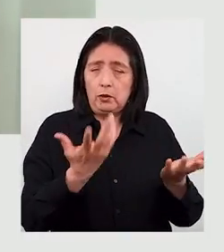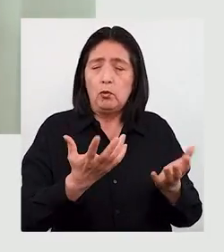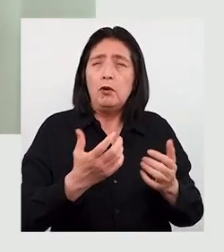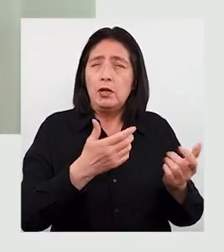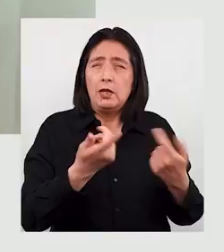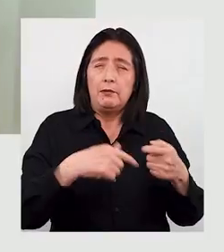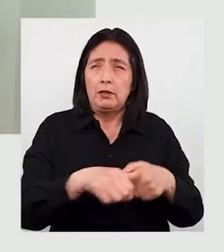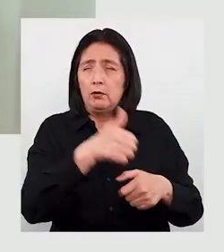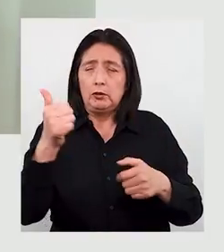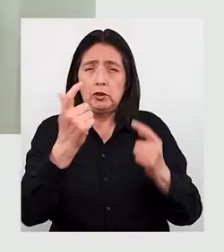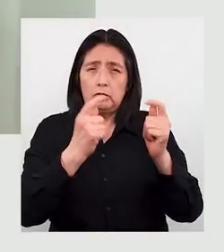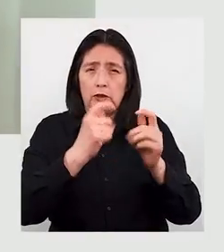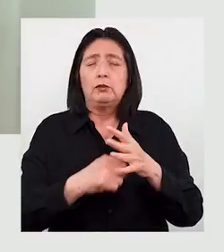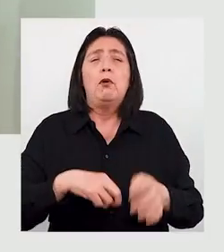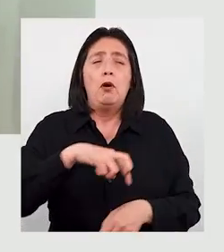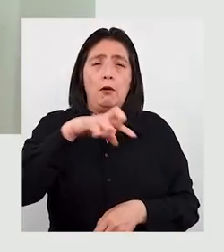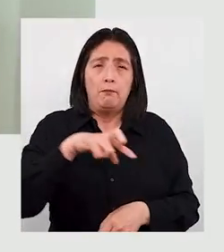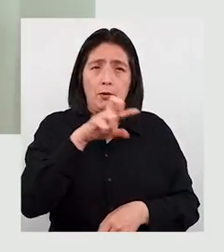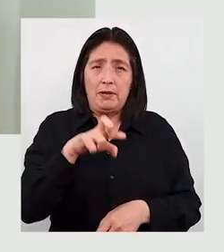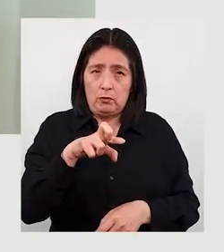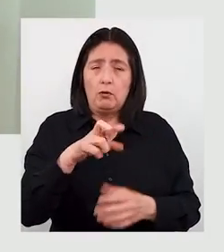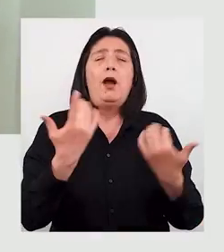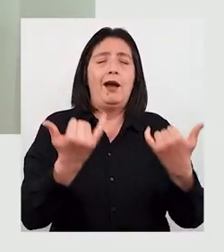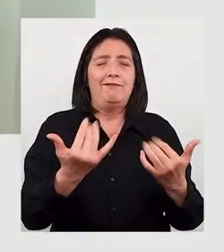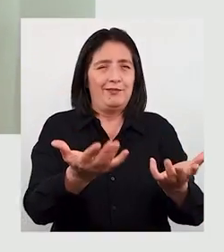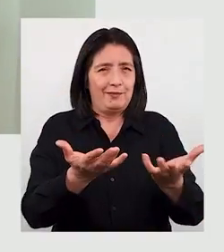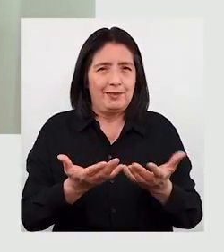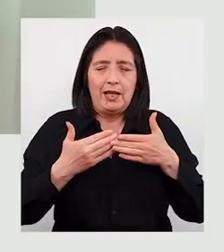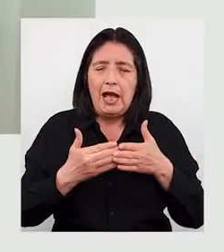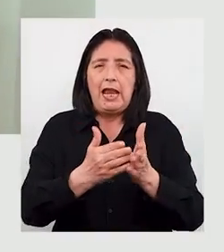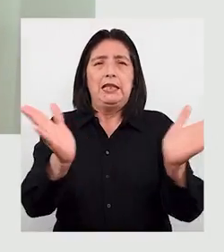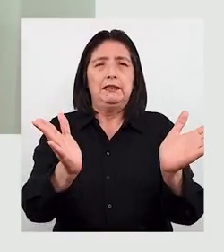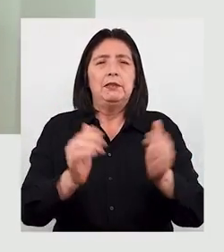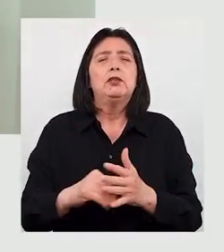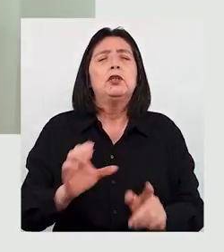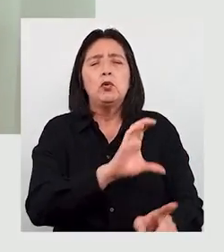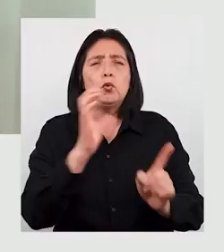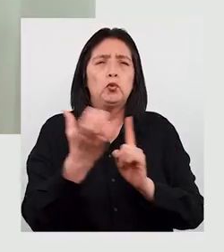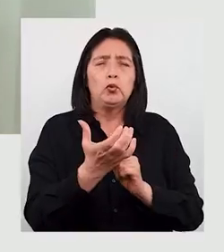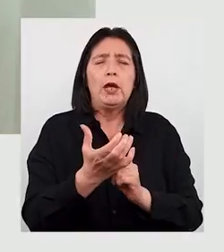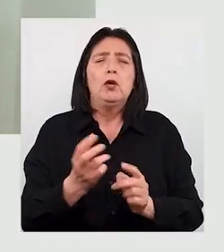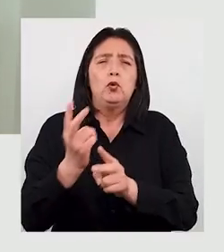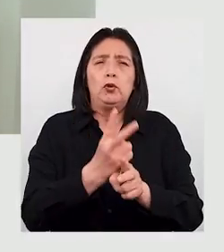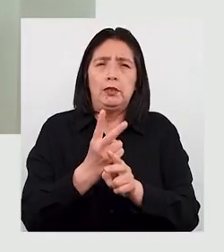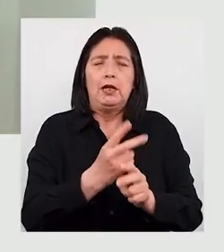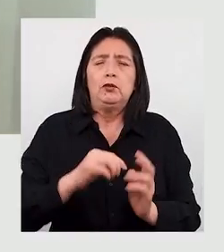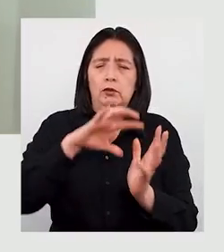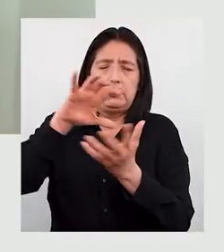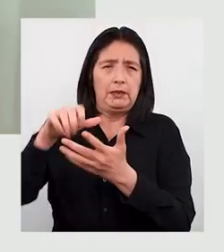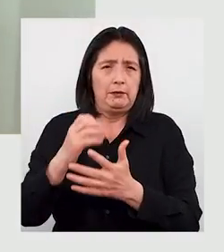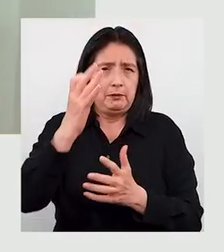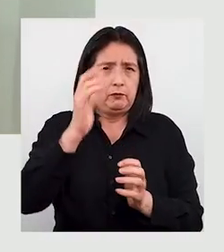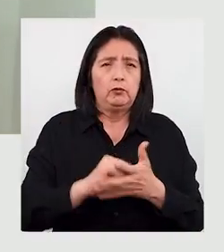y el Turismo, PROM Perú, les damos la más cordial bienvenida a la ceremonia de lanzamiento de Cultura Sostenible. El